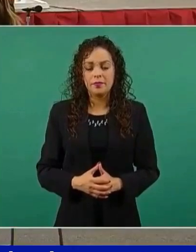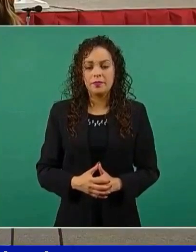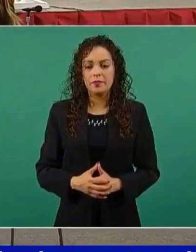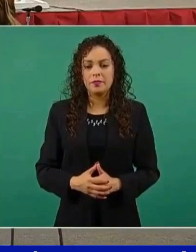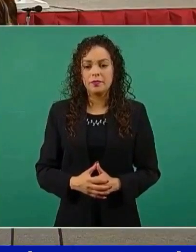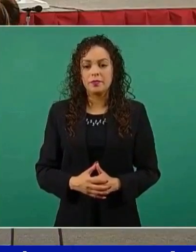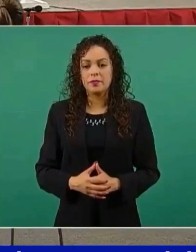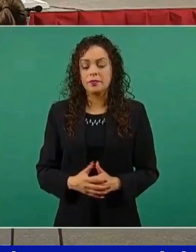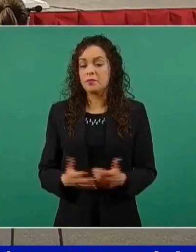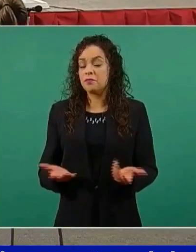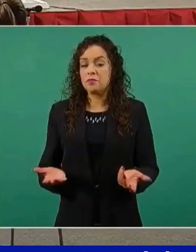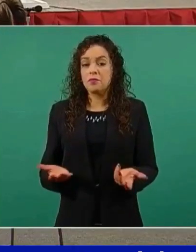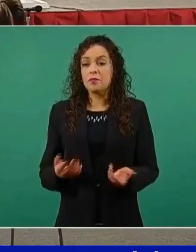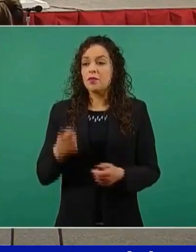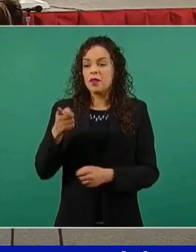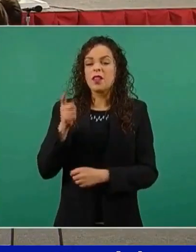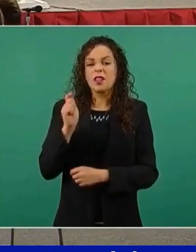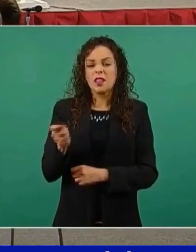su